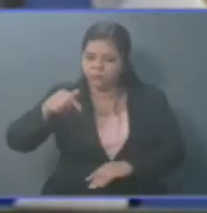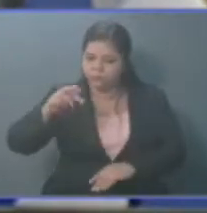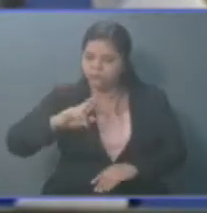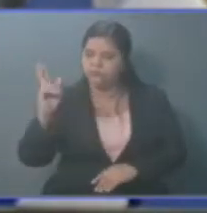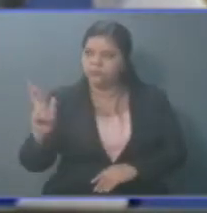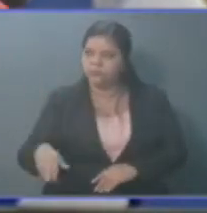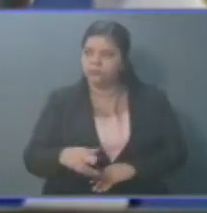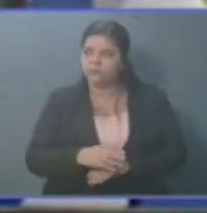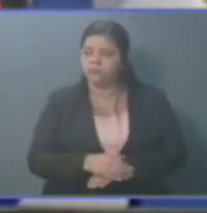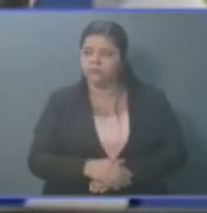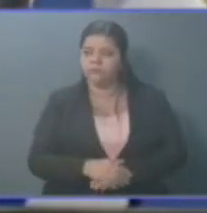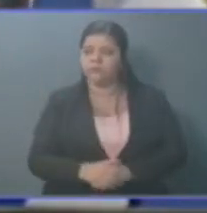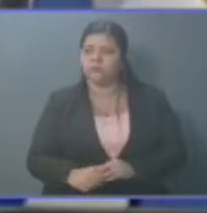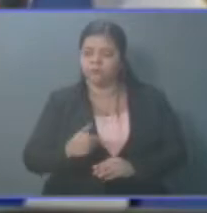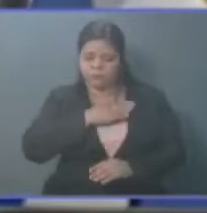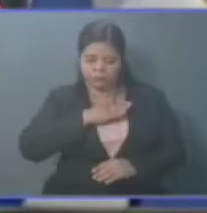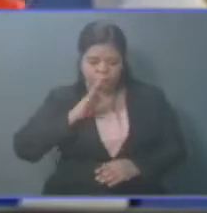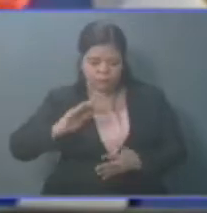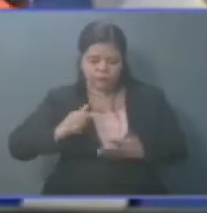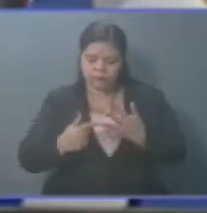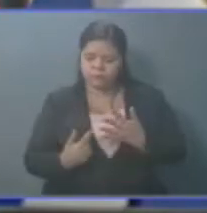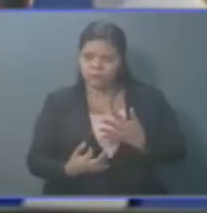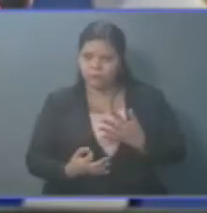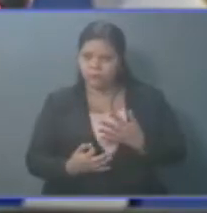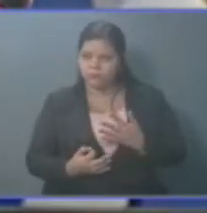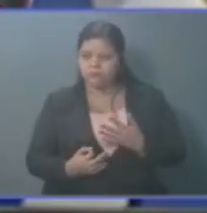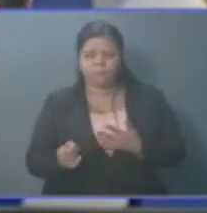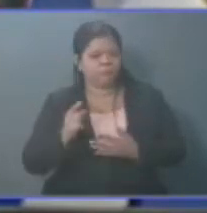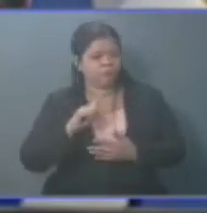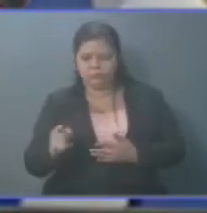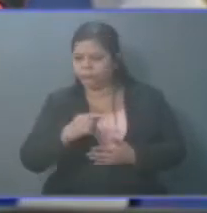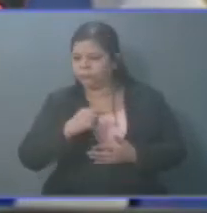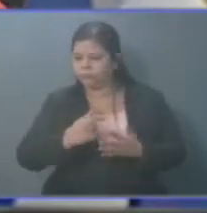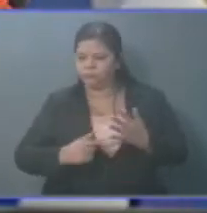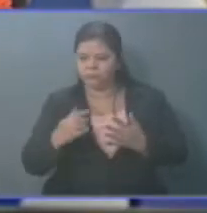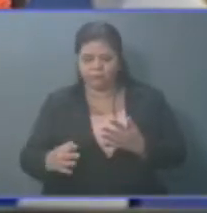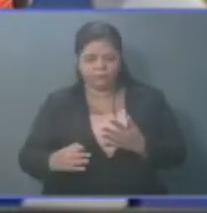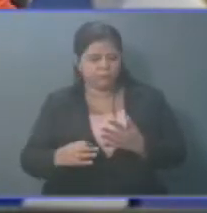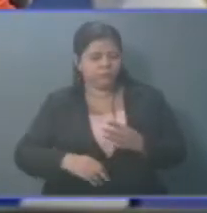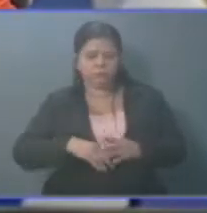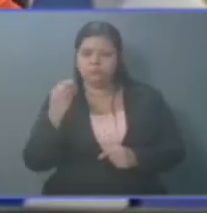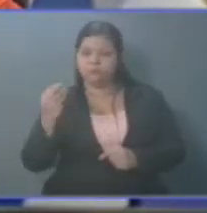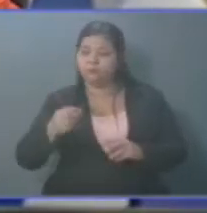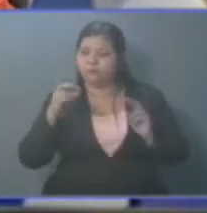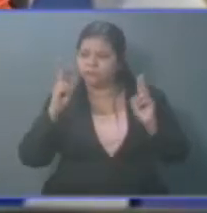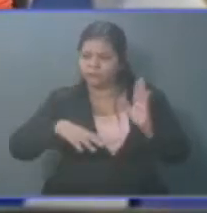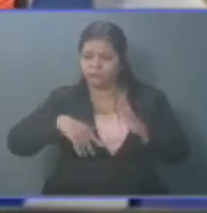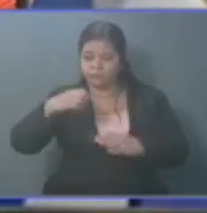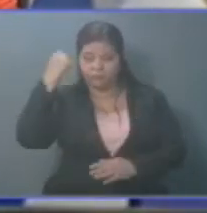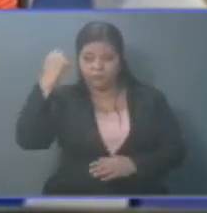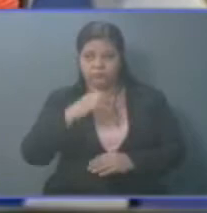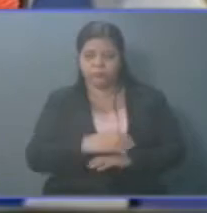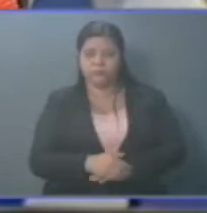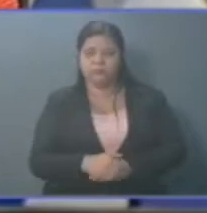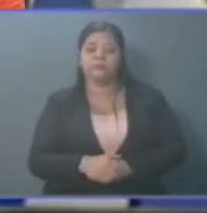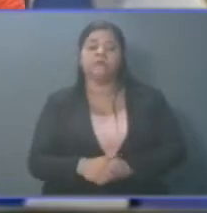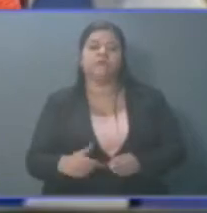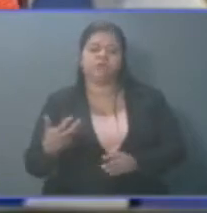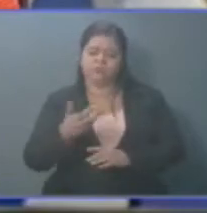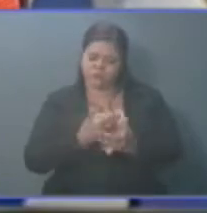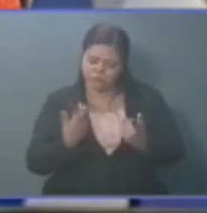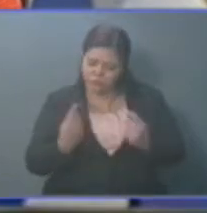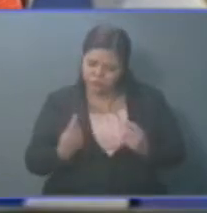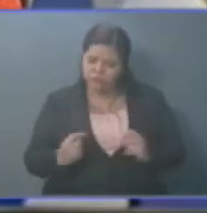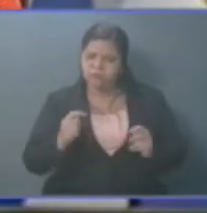Y adecuado cumpliendo la ley, no saltándose la ley. Este tema es importantísimo, sí, y hay que tratarlo con